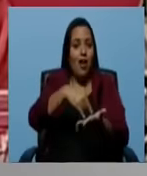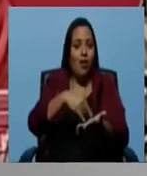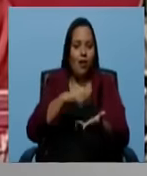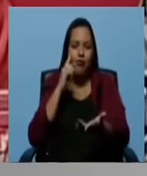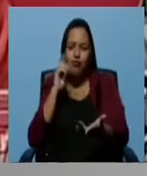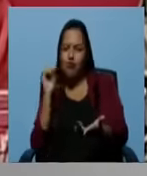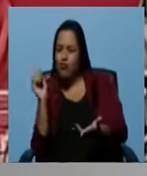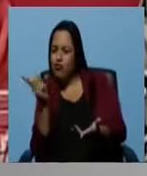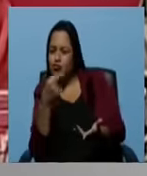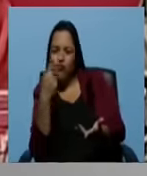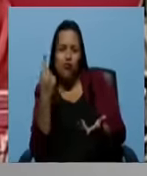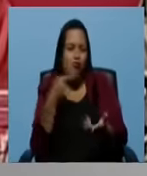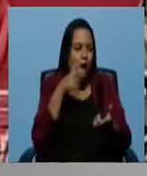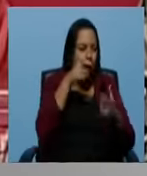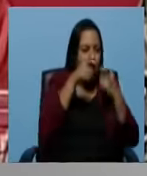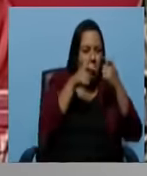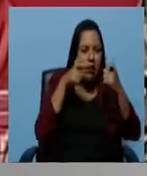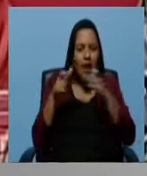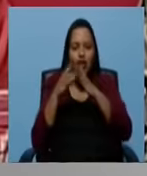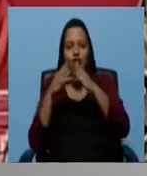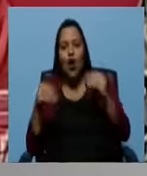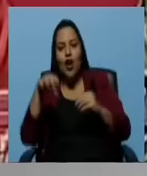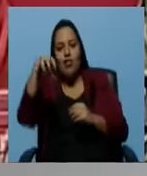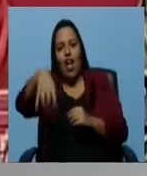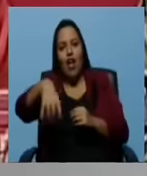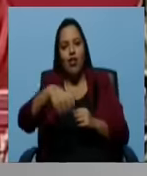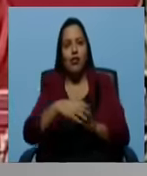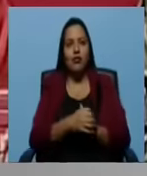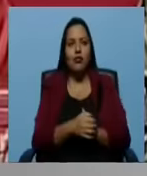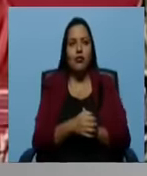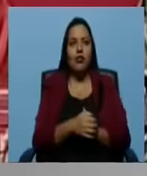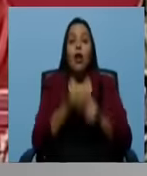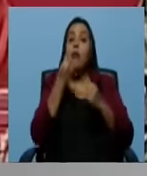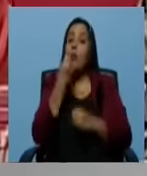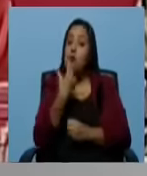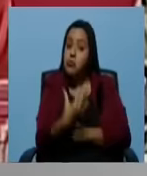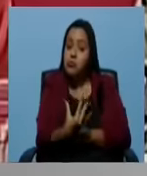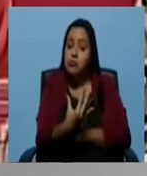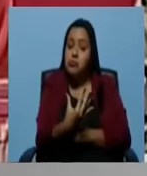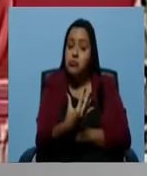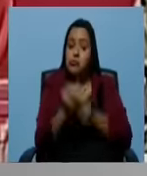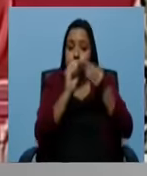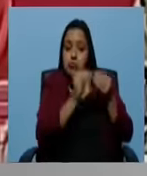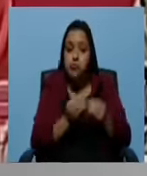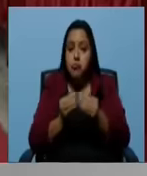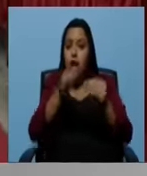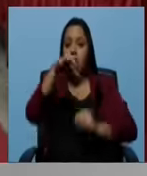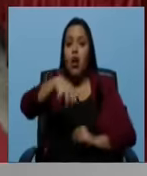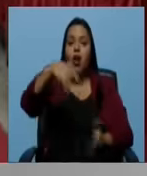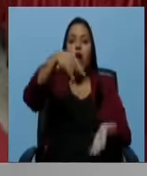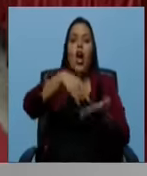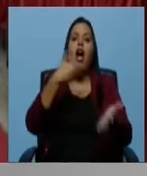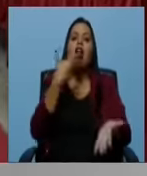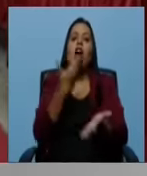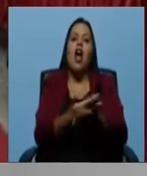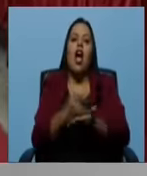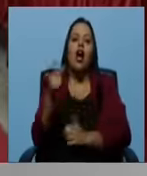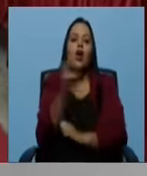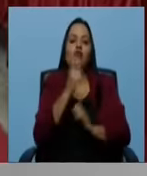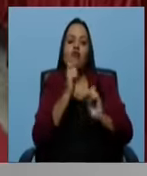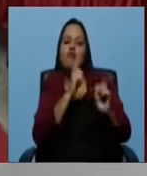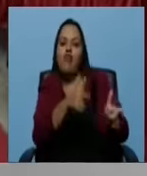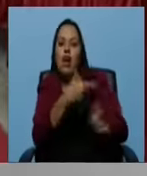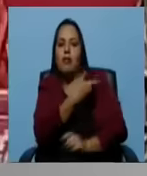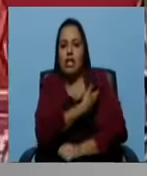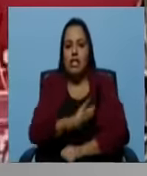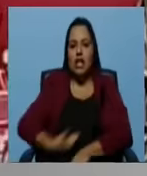vueltas por todo el estado. Está muy bonito el estado Carabobo. Gracias al gobernador Rafael Lacaba, al hermano